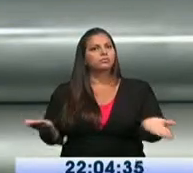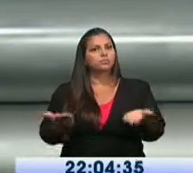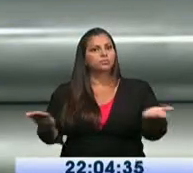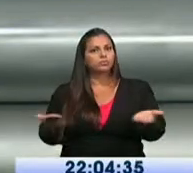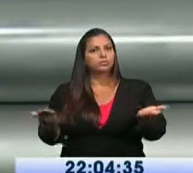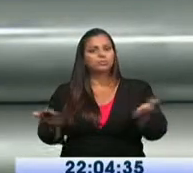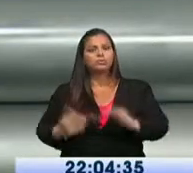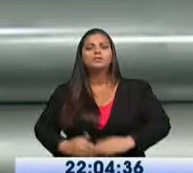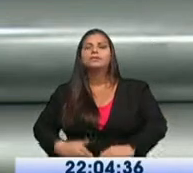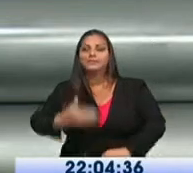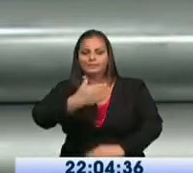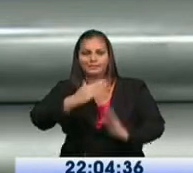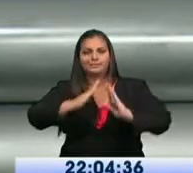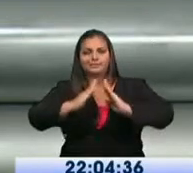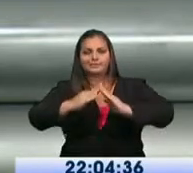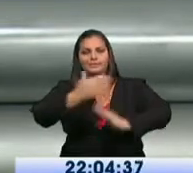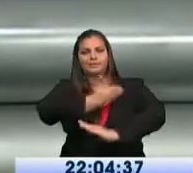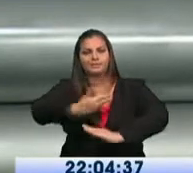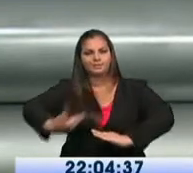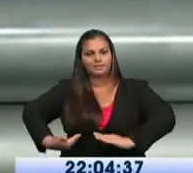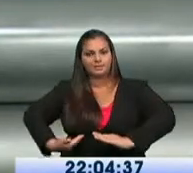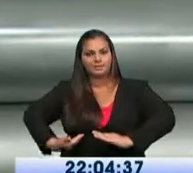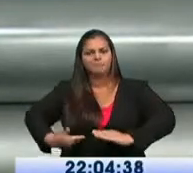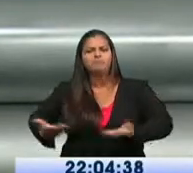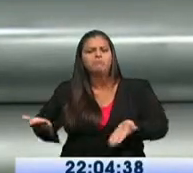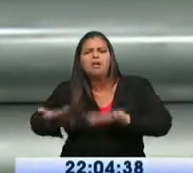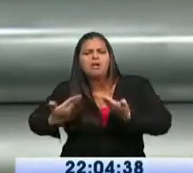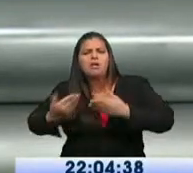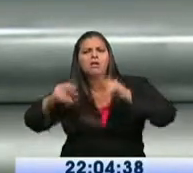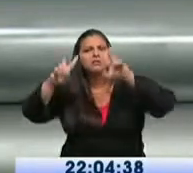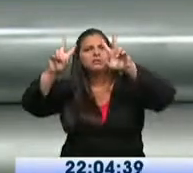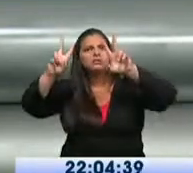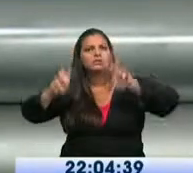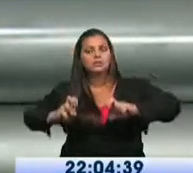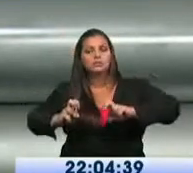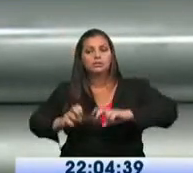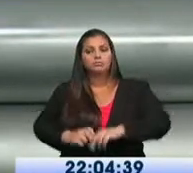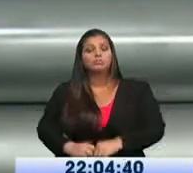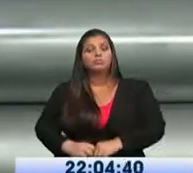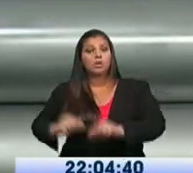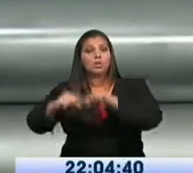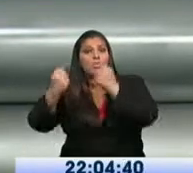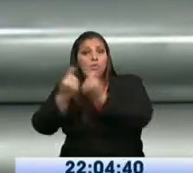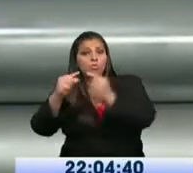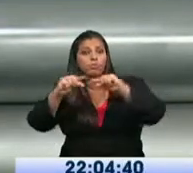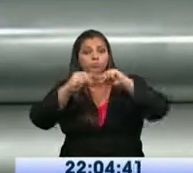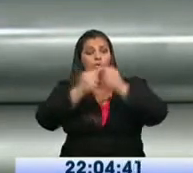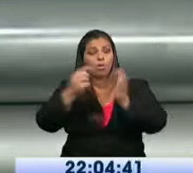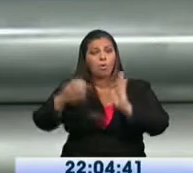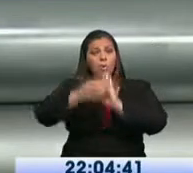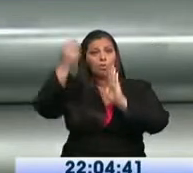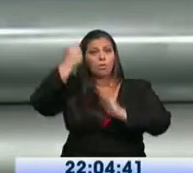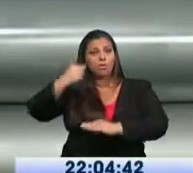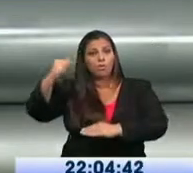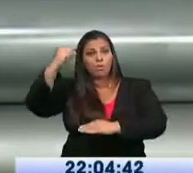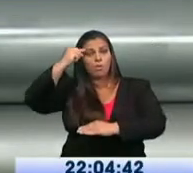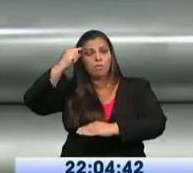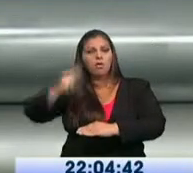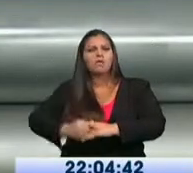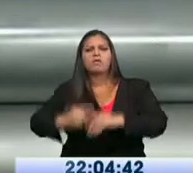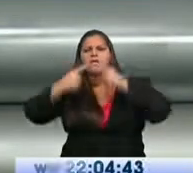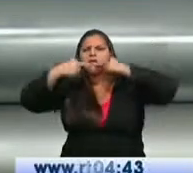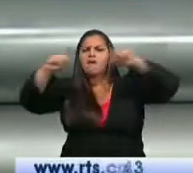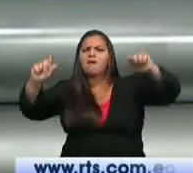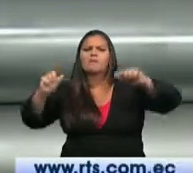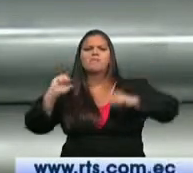marcha anunciada para este miércoles por los sectores de la oposición. Además, no descartó enviar nuevamente las leyes de herencia y